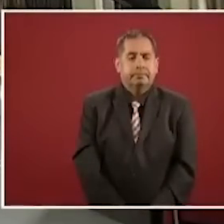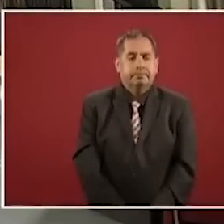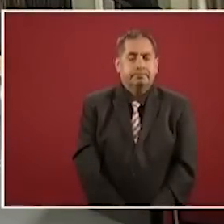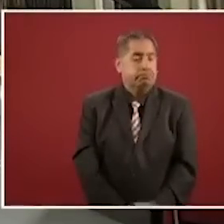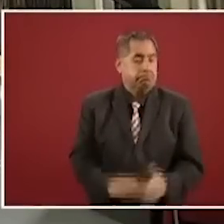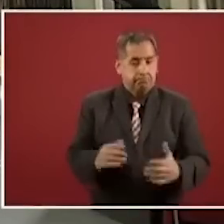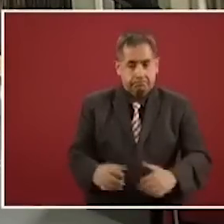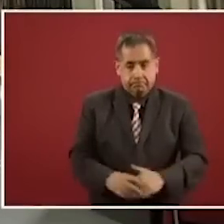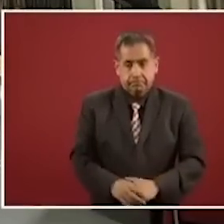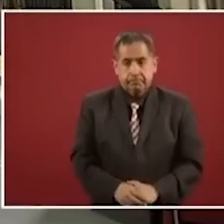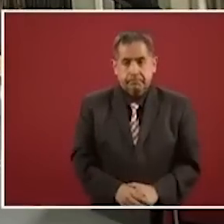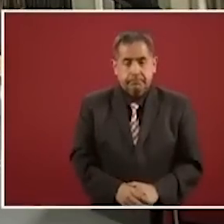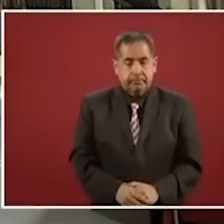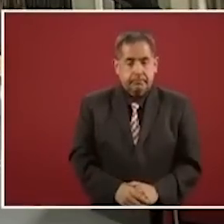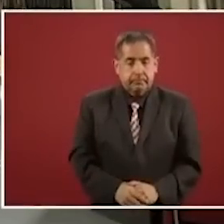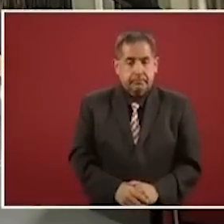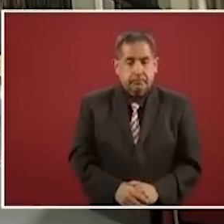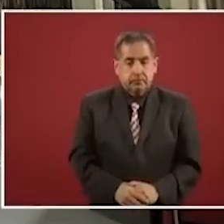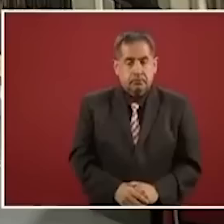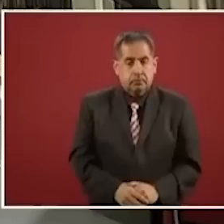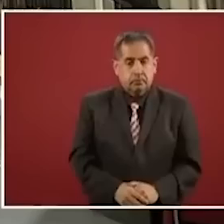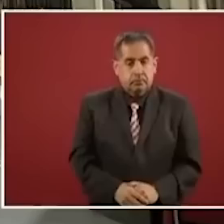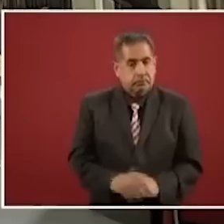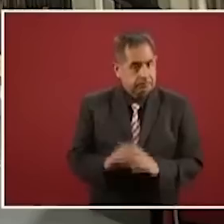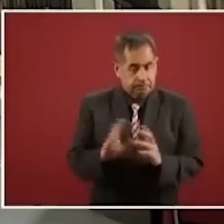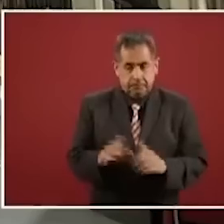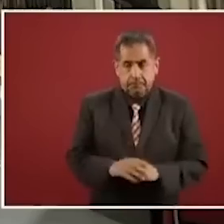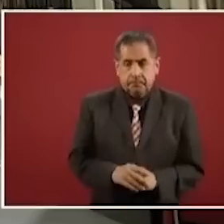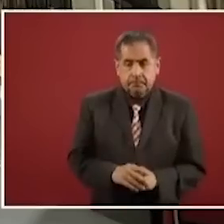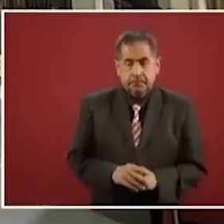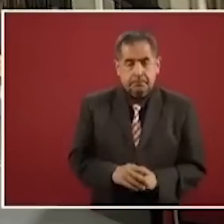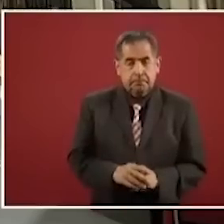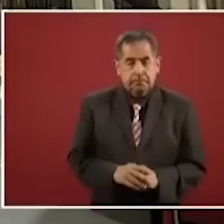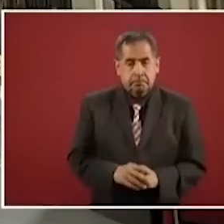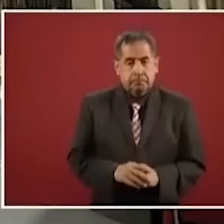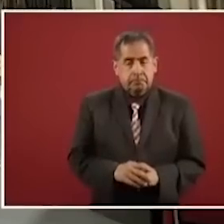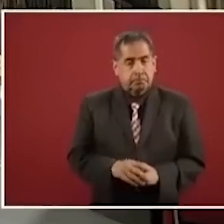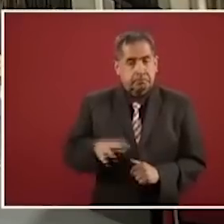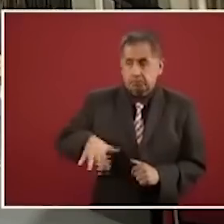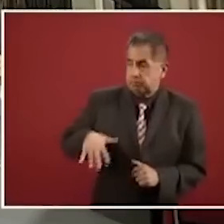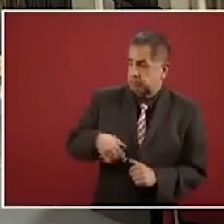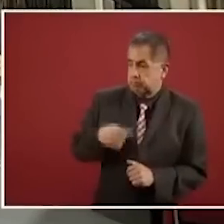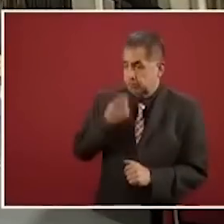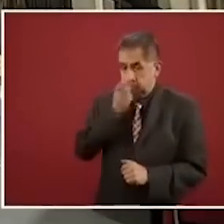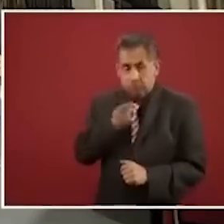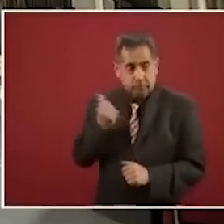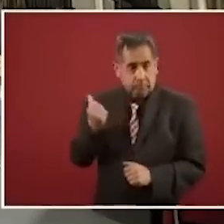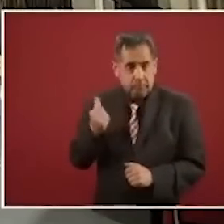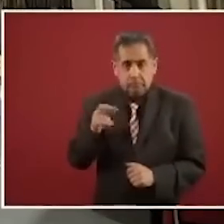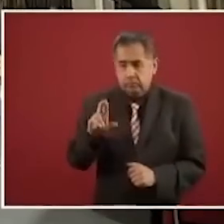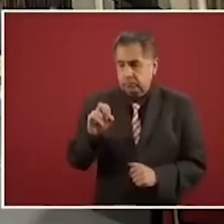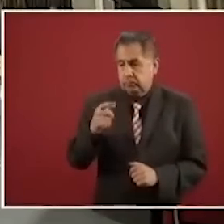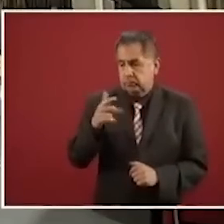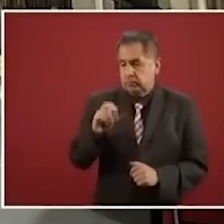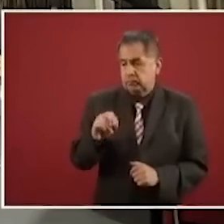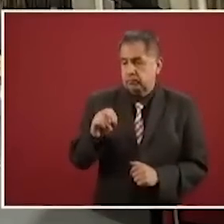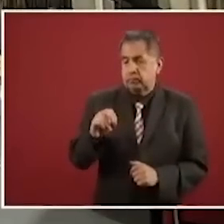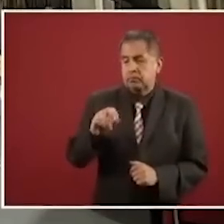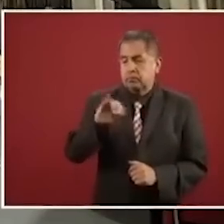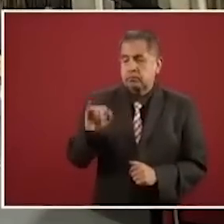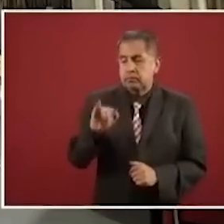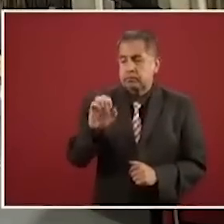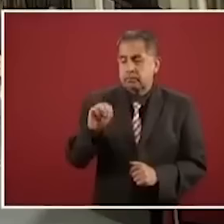Bueno, pues ya vamos a poder, como aquí lo ha dicho Rogelio Jiménez Pons, que